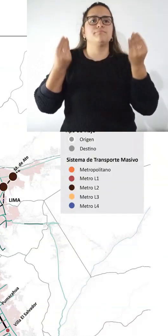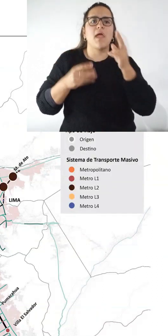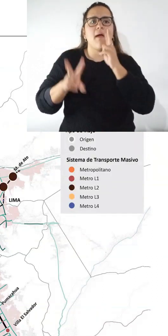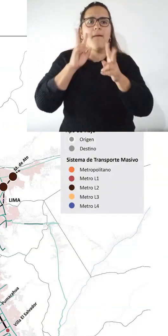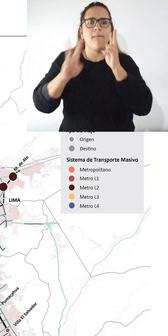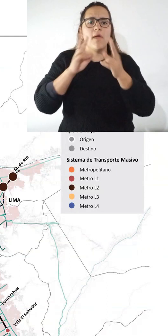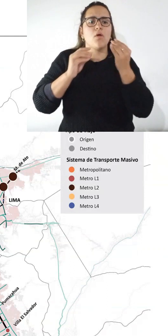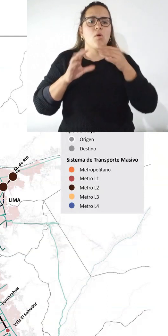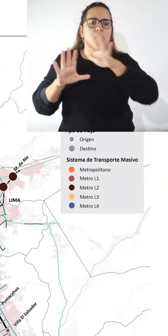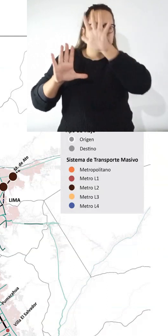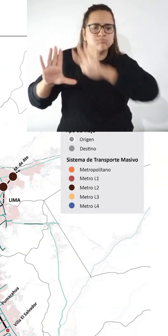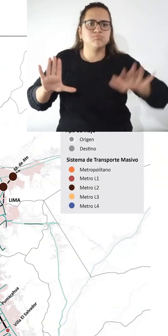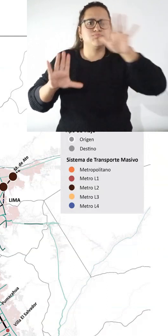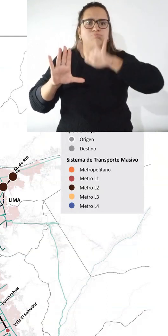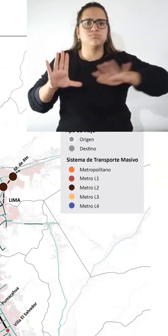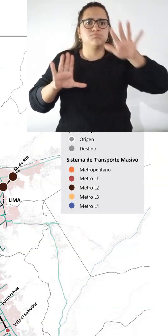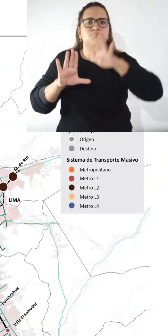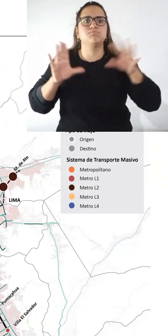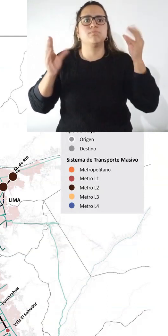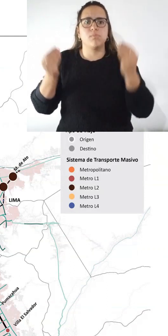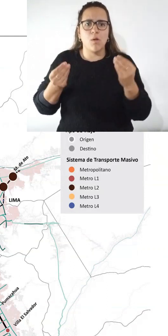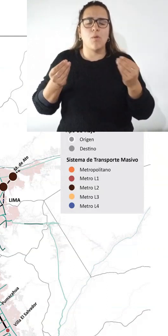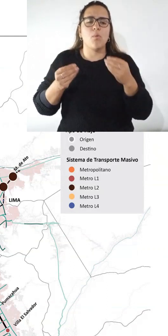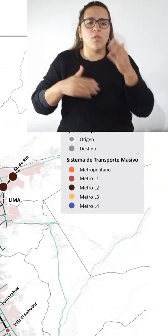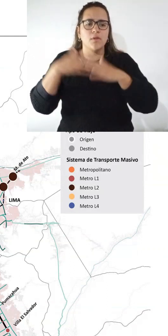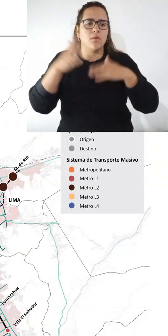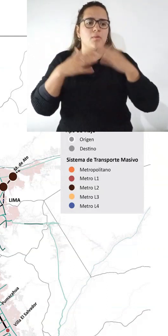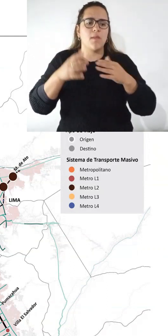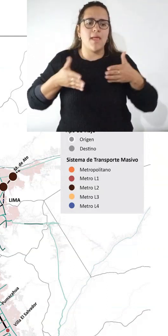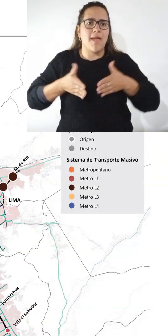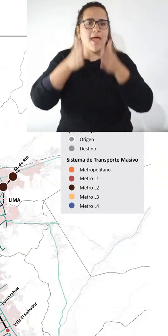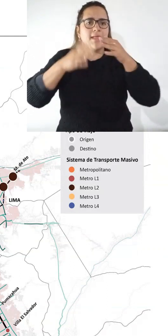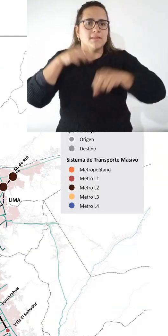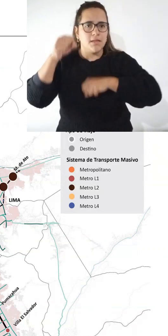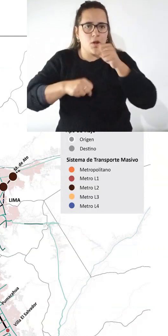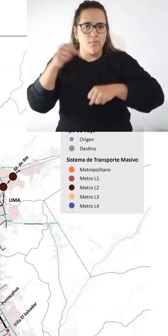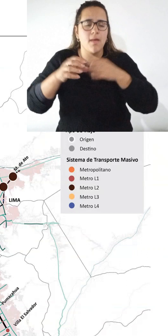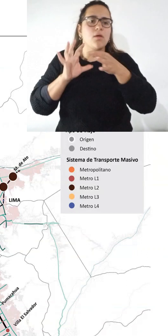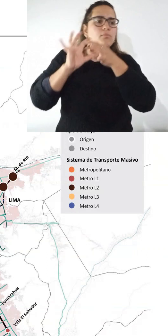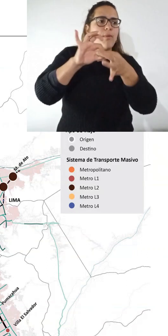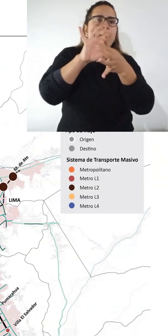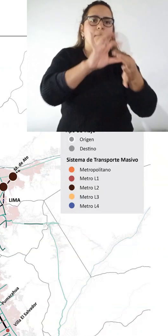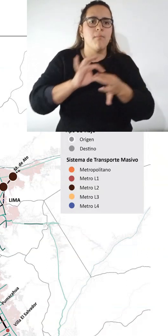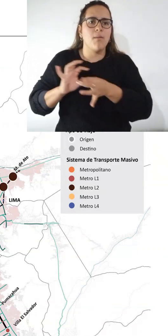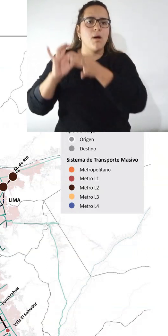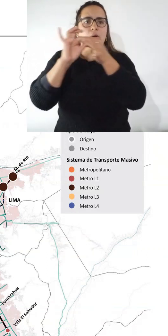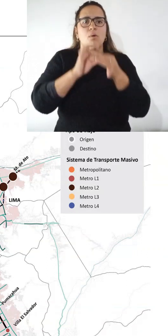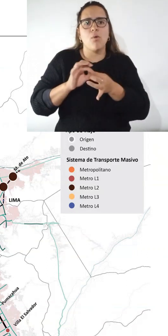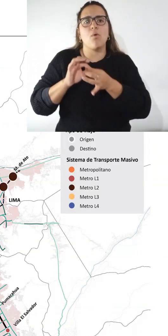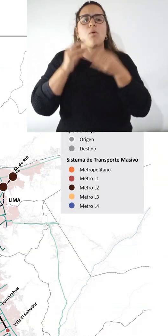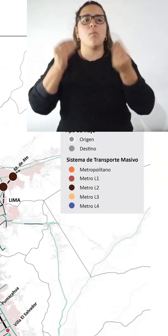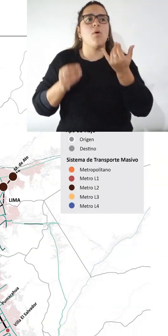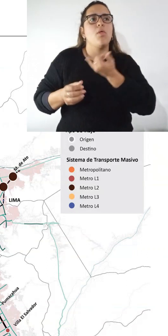ver cómo se va a redistribuir esa demanda en cuanto se construyen más ciclovías y también en cuanto se